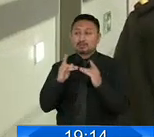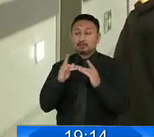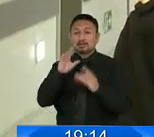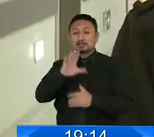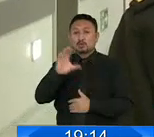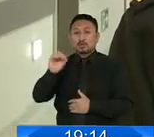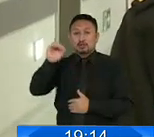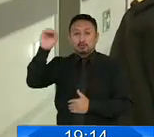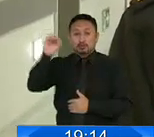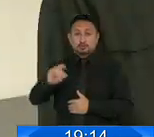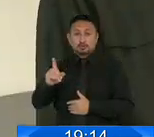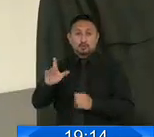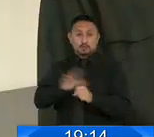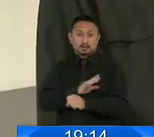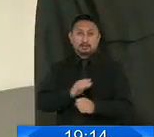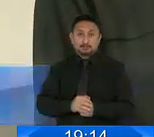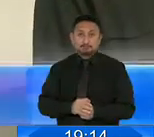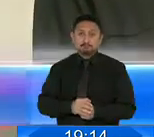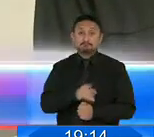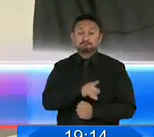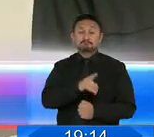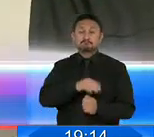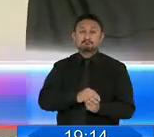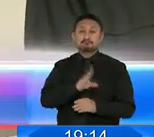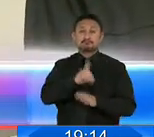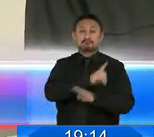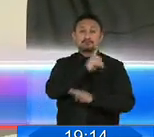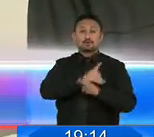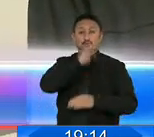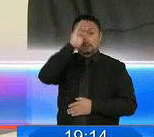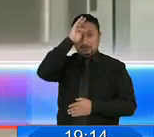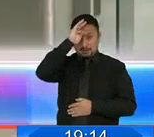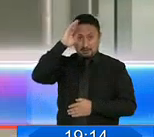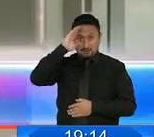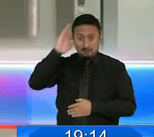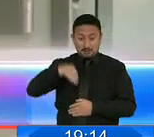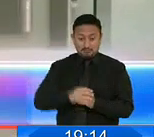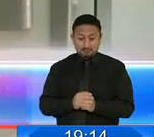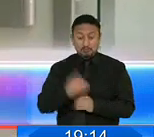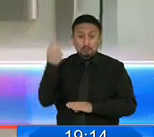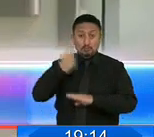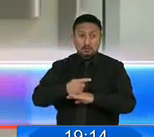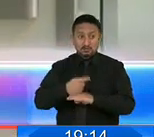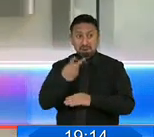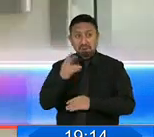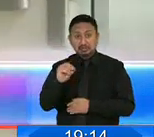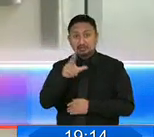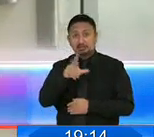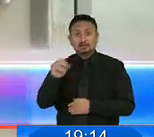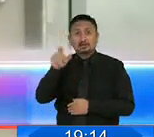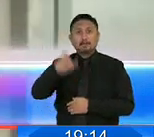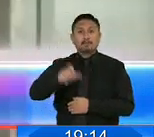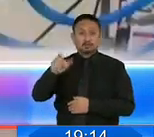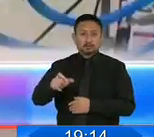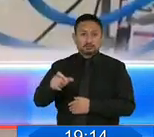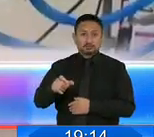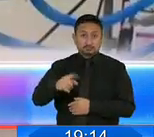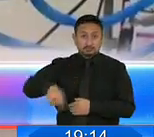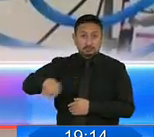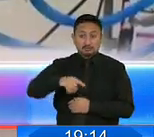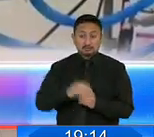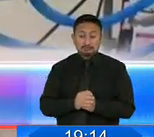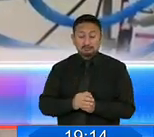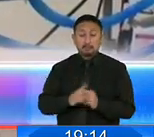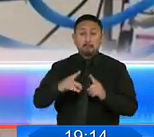50% ocupadas. Según Javier Buitrón, director del hospital, al día han empezado a llegar entre 20 y 30 personas, de las cuales la